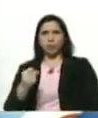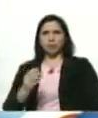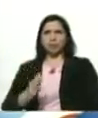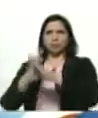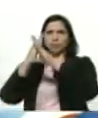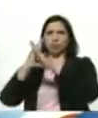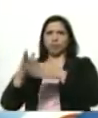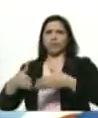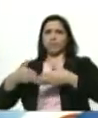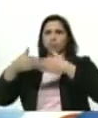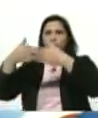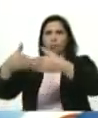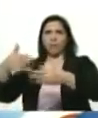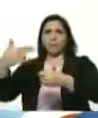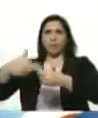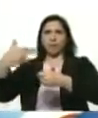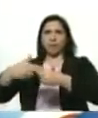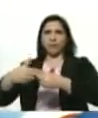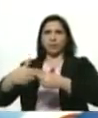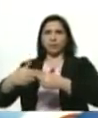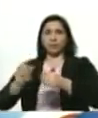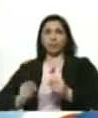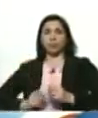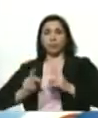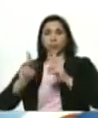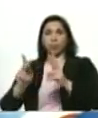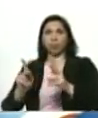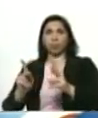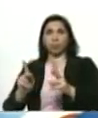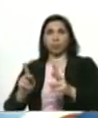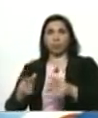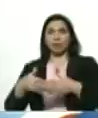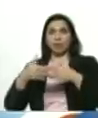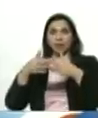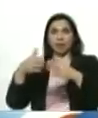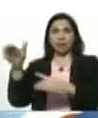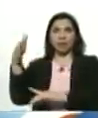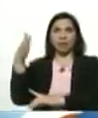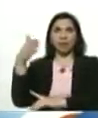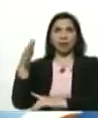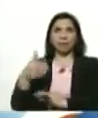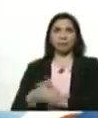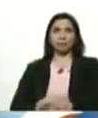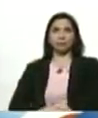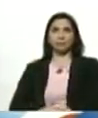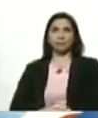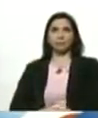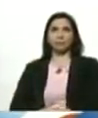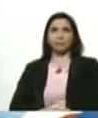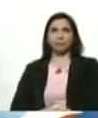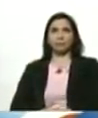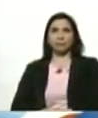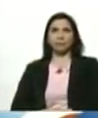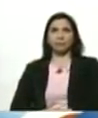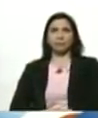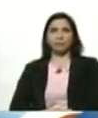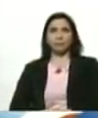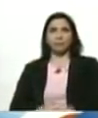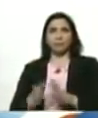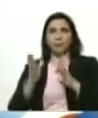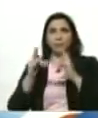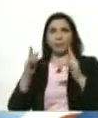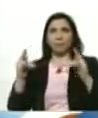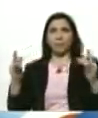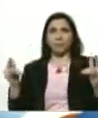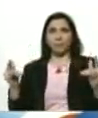pedevesa en esta oportunidad son el tanquero de bandera panameña de irak y pan